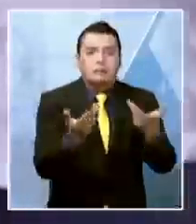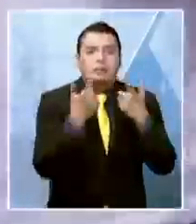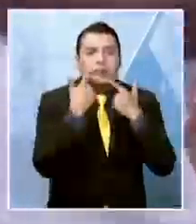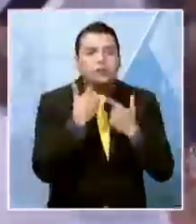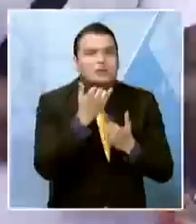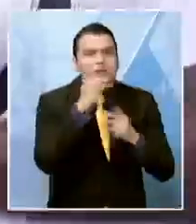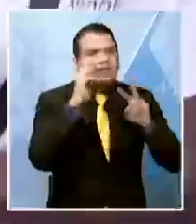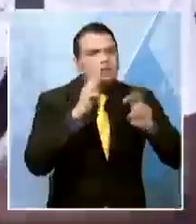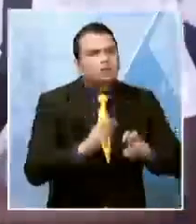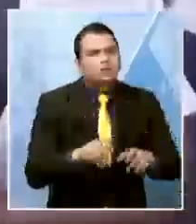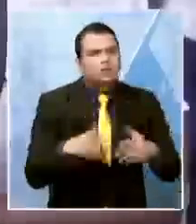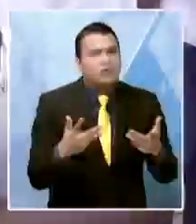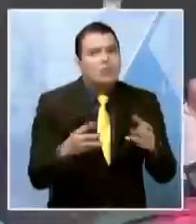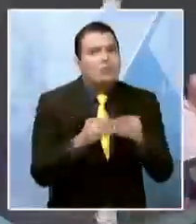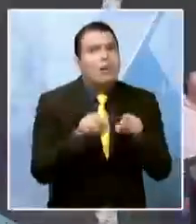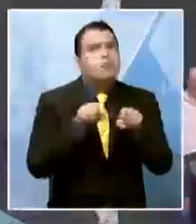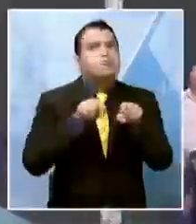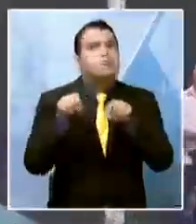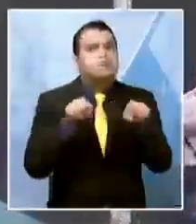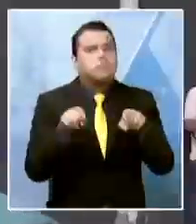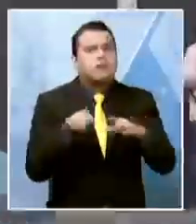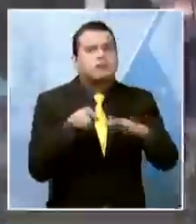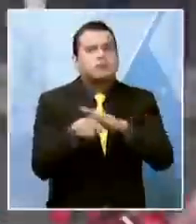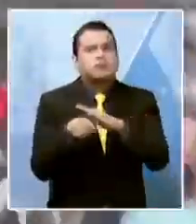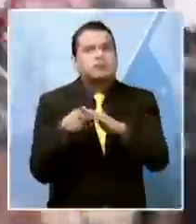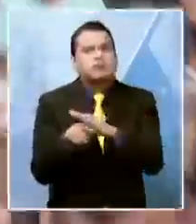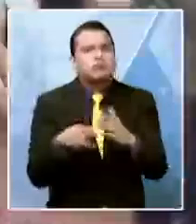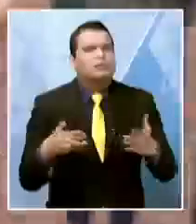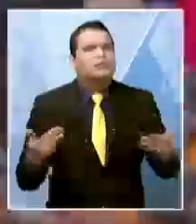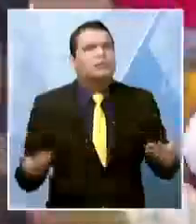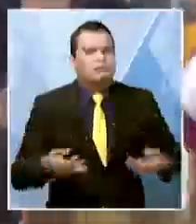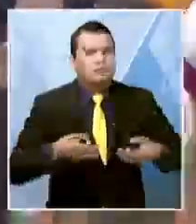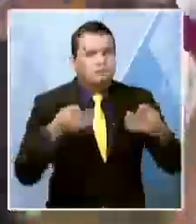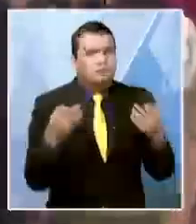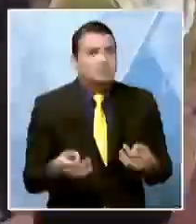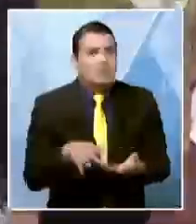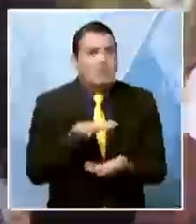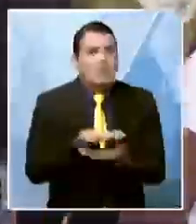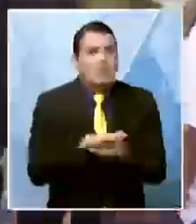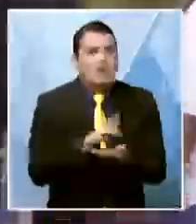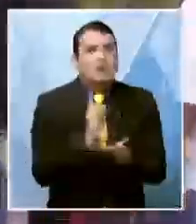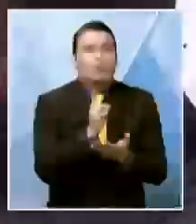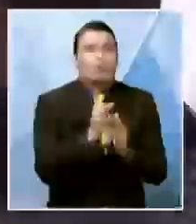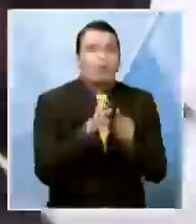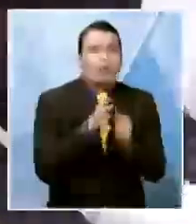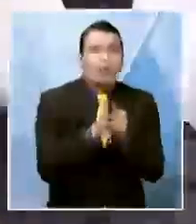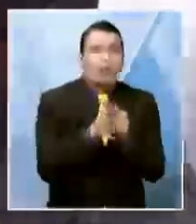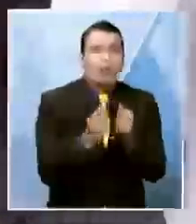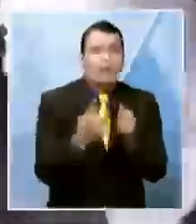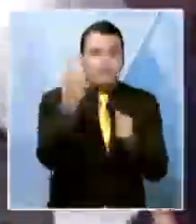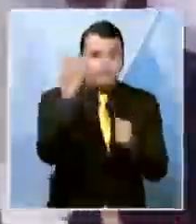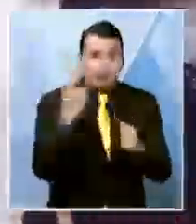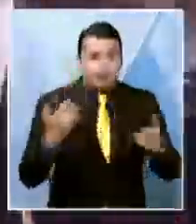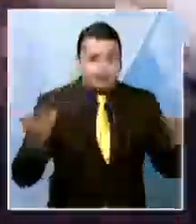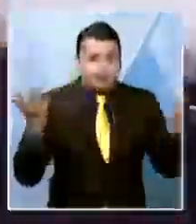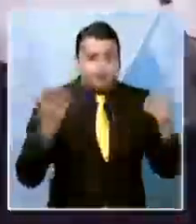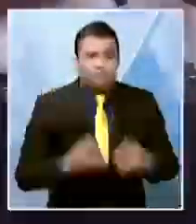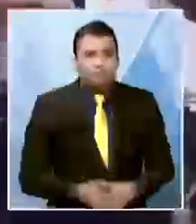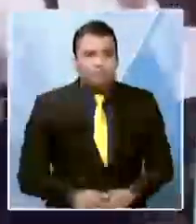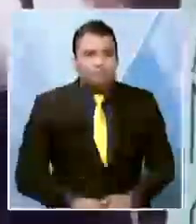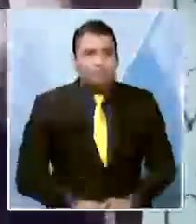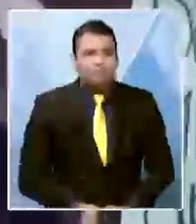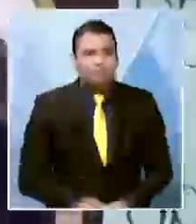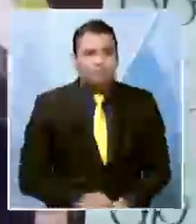crímenes que se han cometido y a la fecha todo está en la impunidad porque no conocemos como comunidad ningún tipo de informe al respecto.